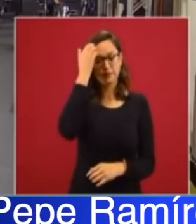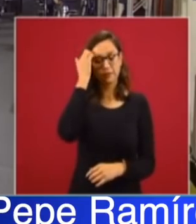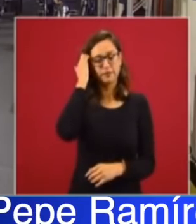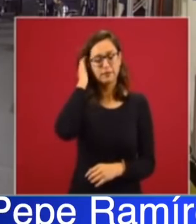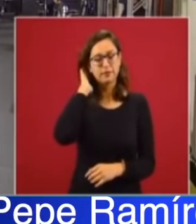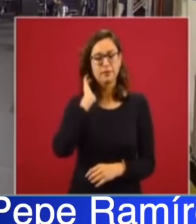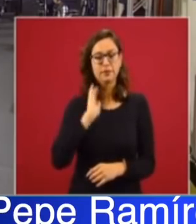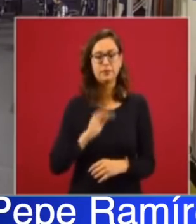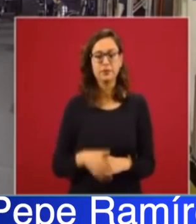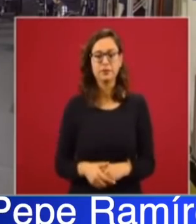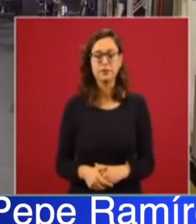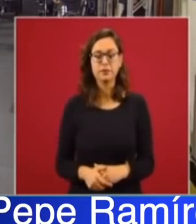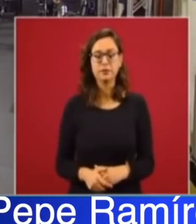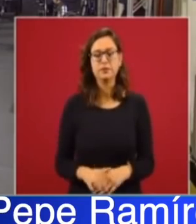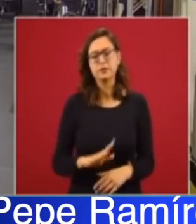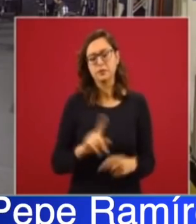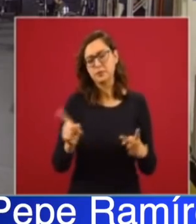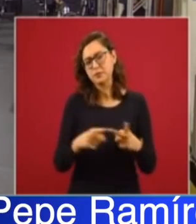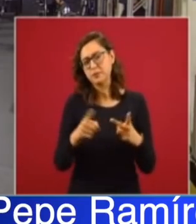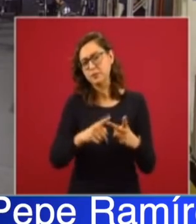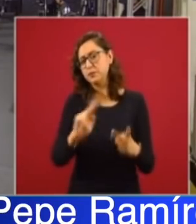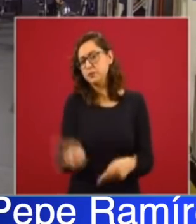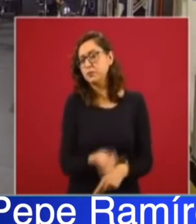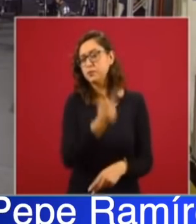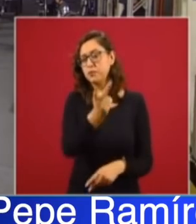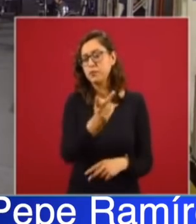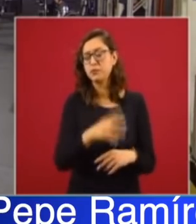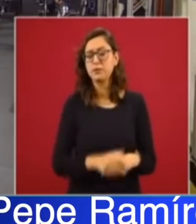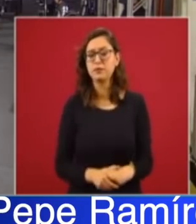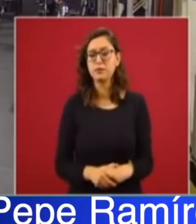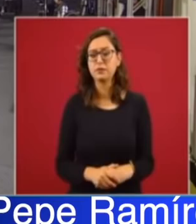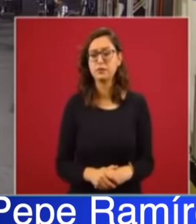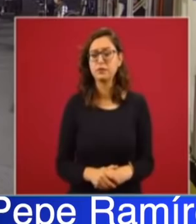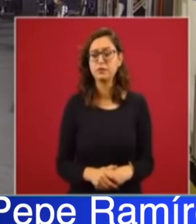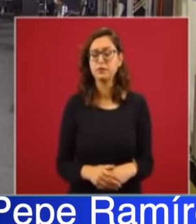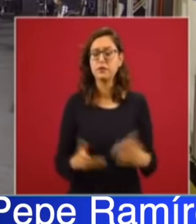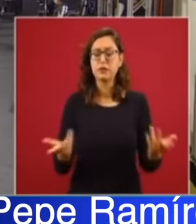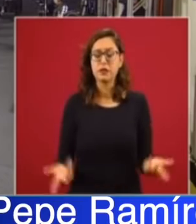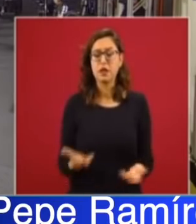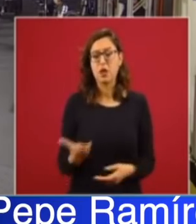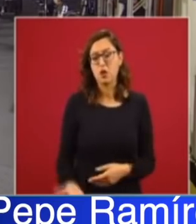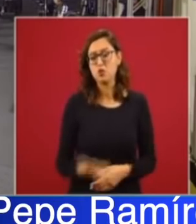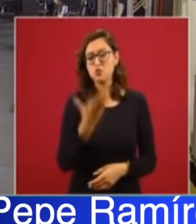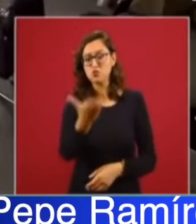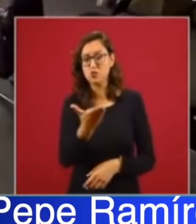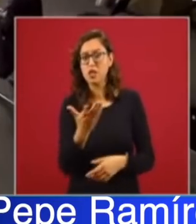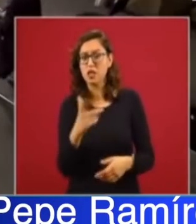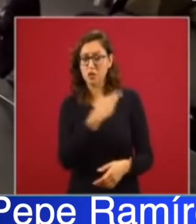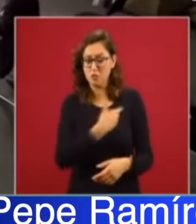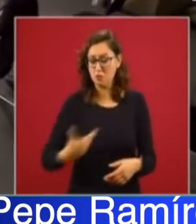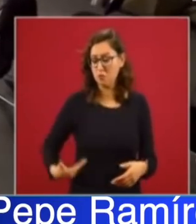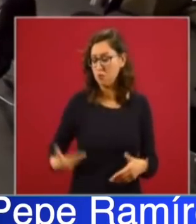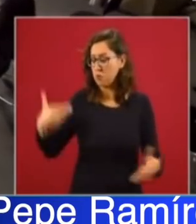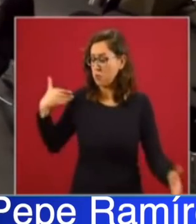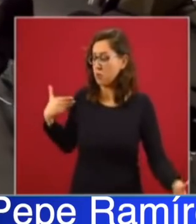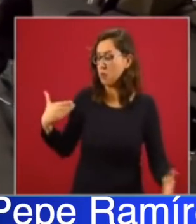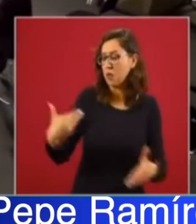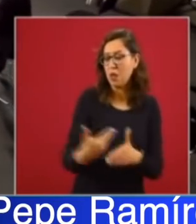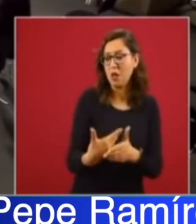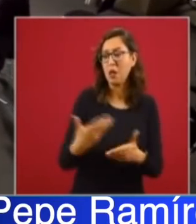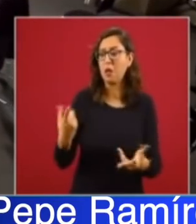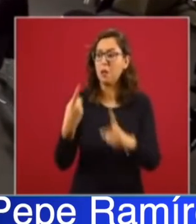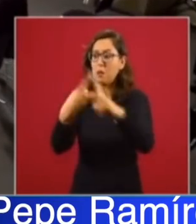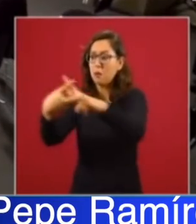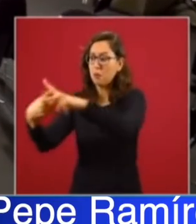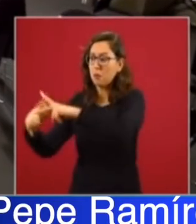qué balance hace de las encuestas que muestran una disminución en la aprobación a su gestión. Es lo mismo, es que la